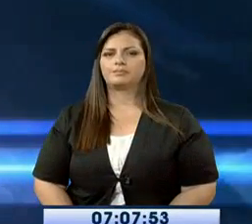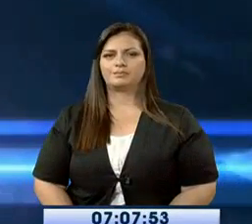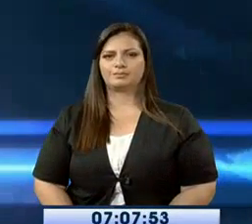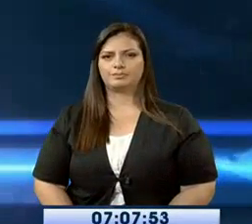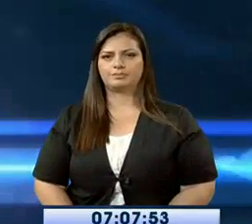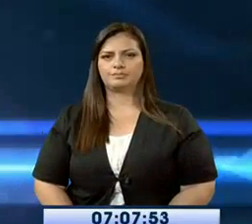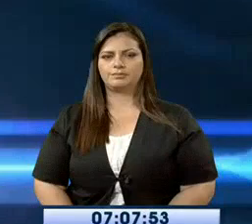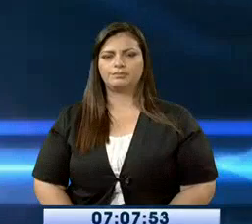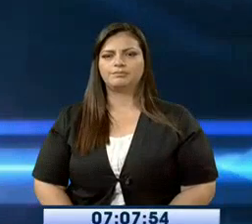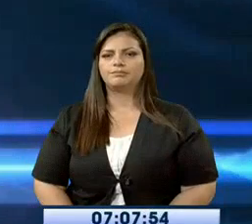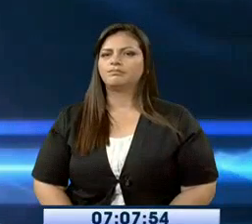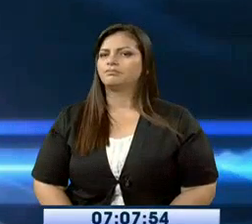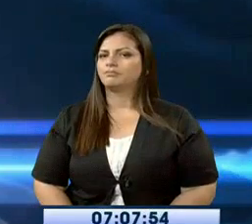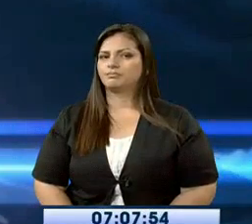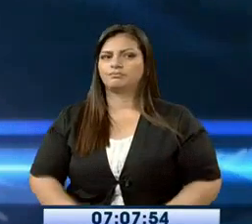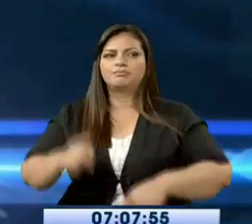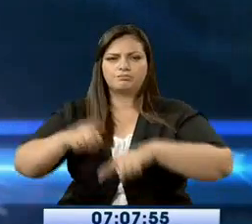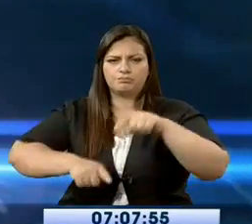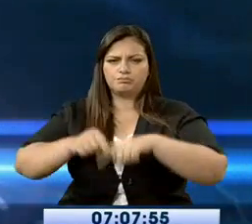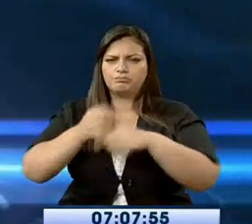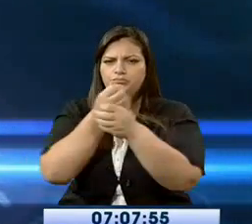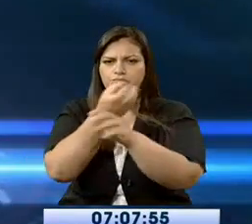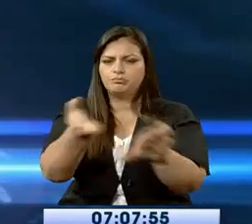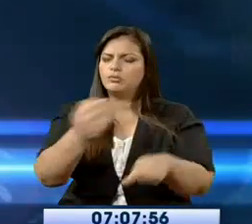videos, que nos envía las fotos, por favor,